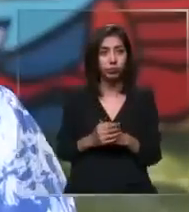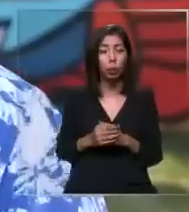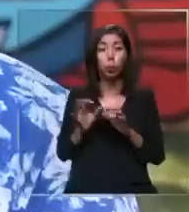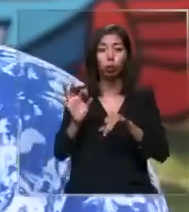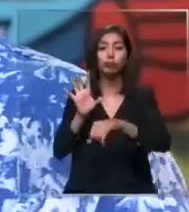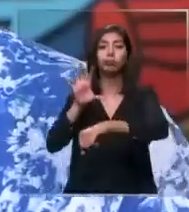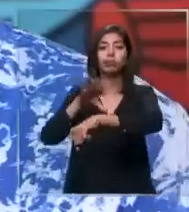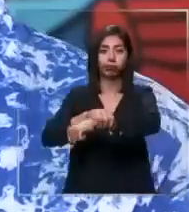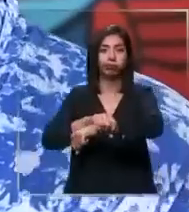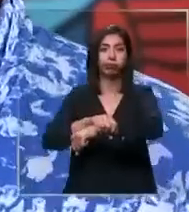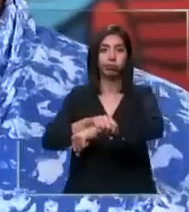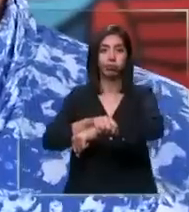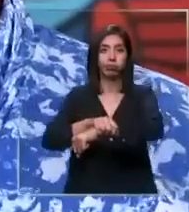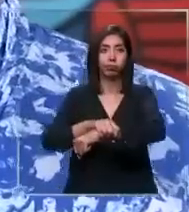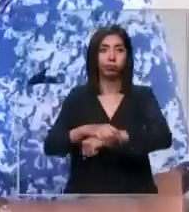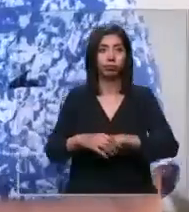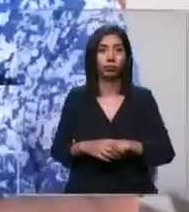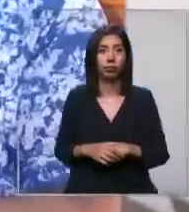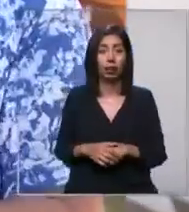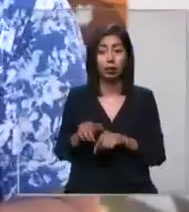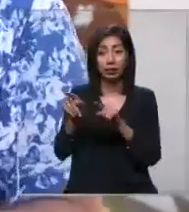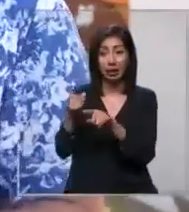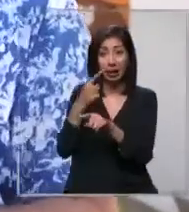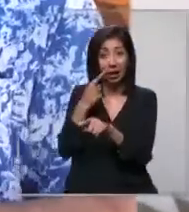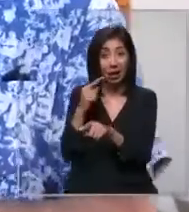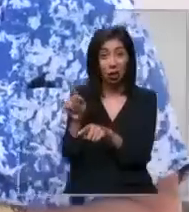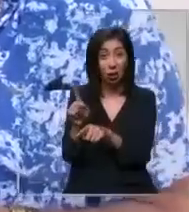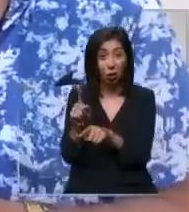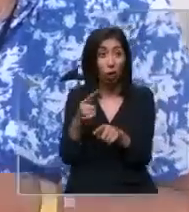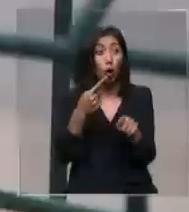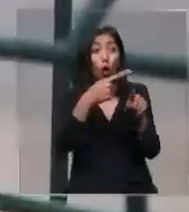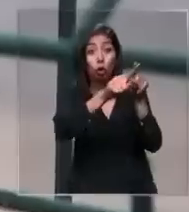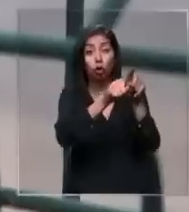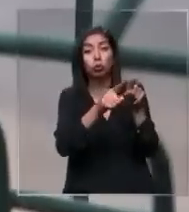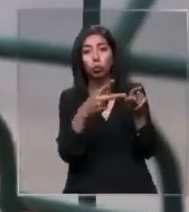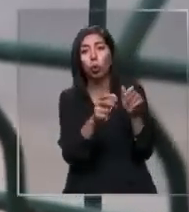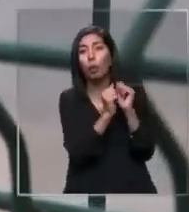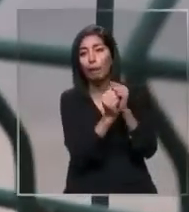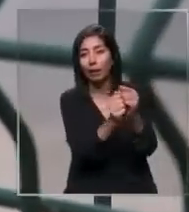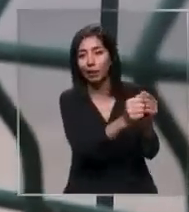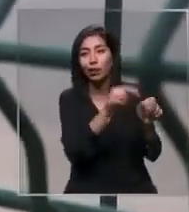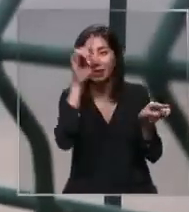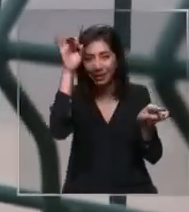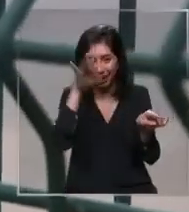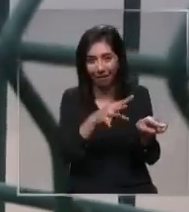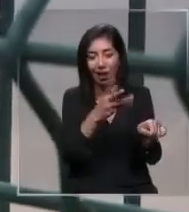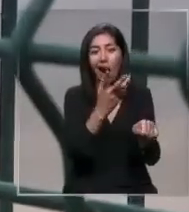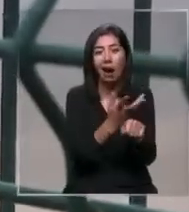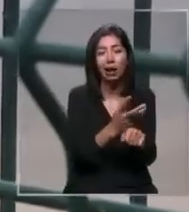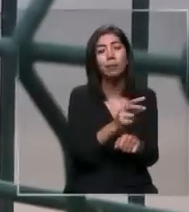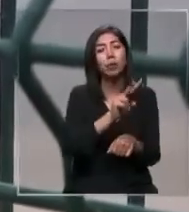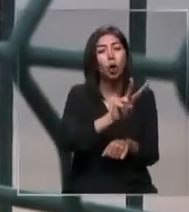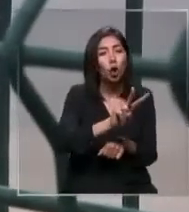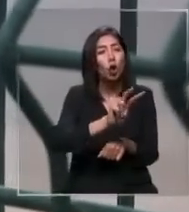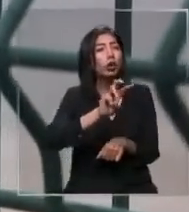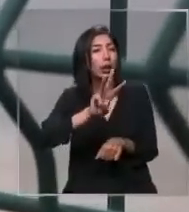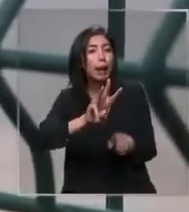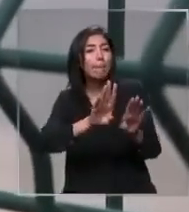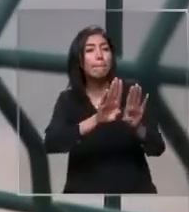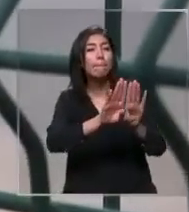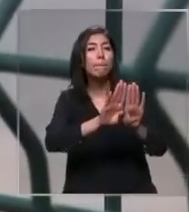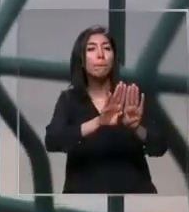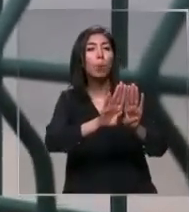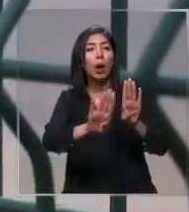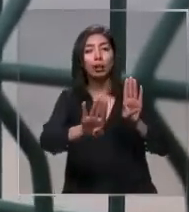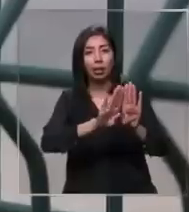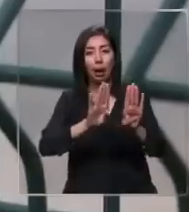detenido. Si no es él, son sus secuaces. Ellos saben que hay 2 o 3 puertas, portones, como se